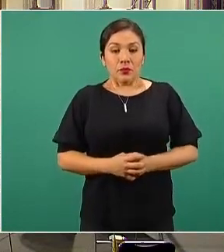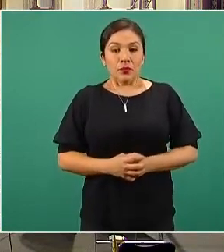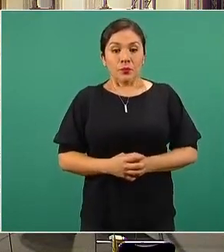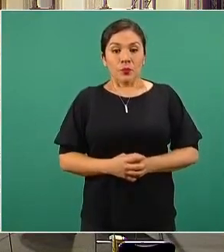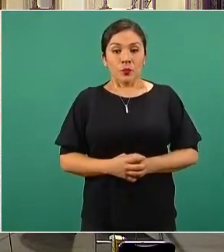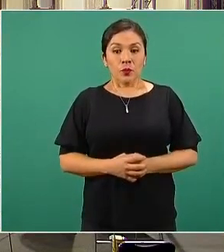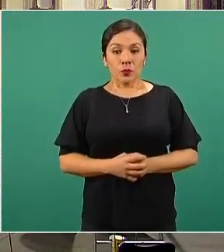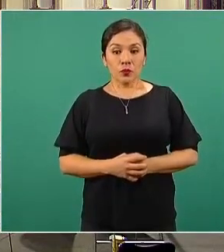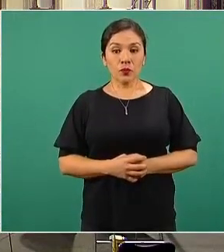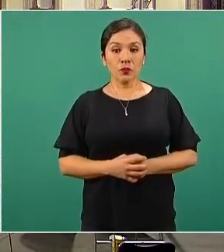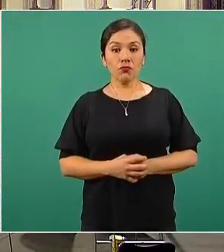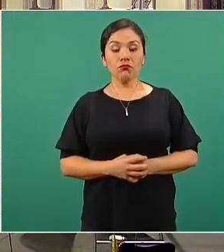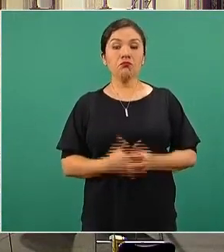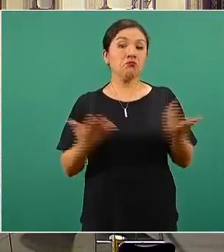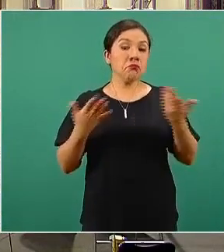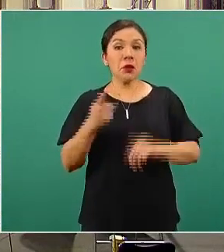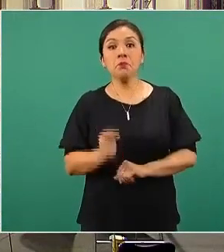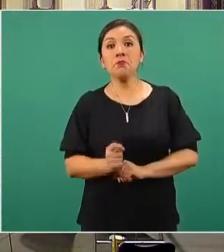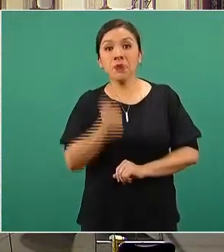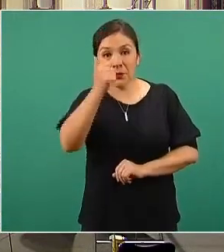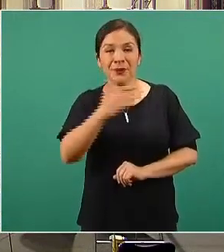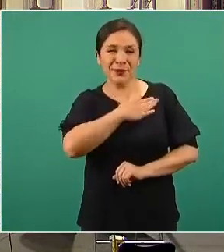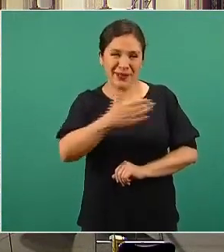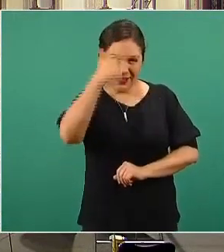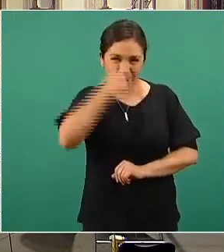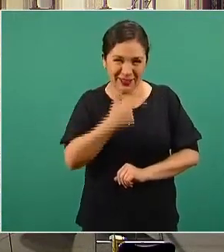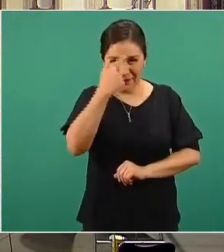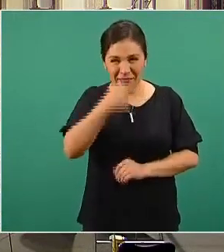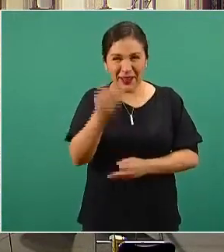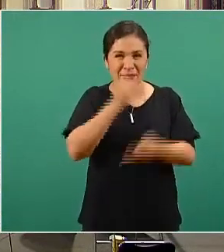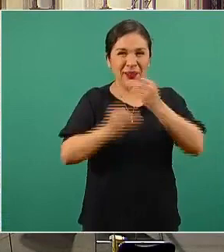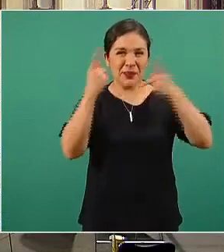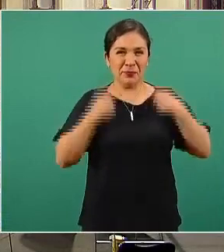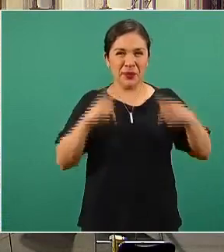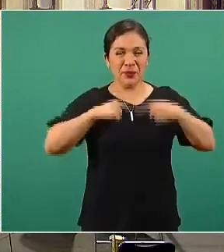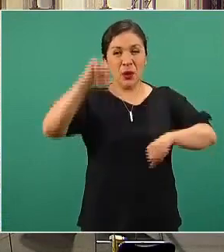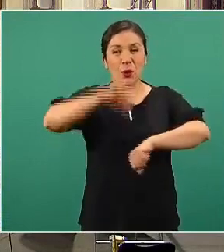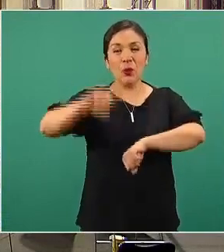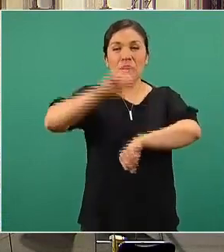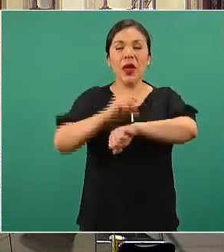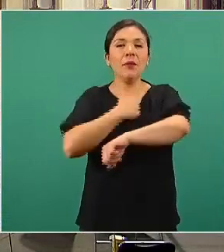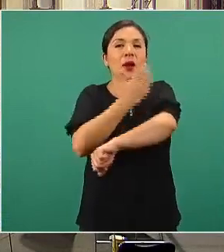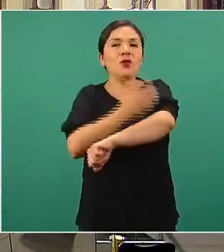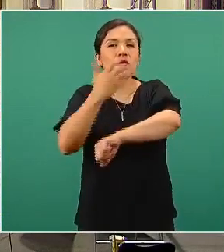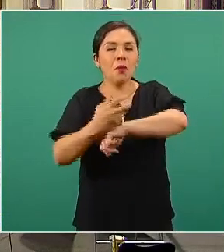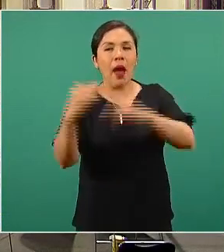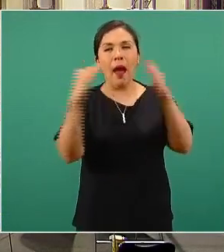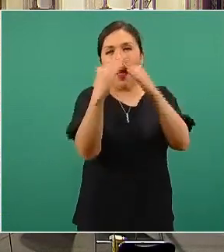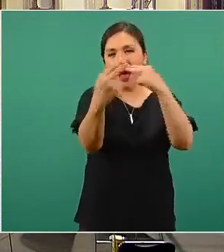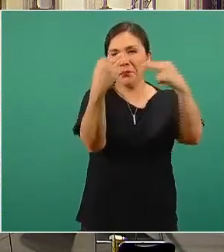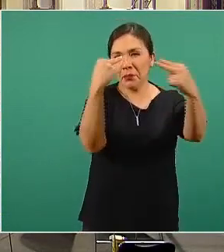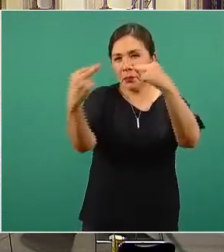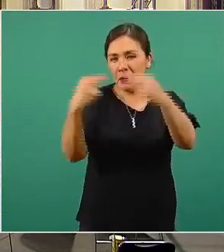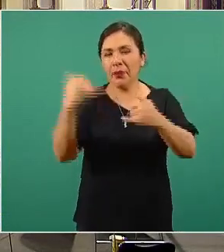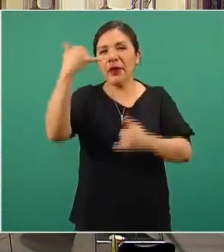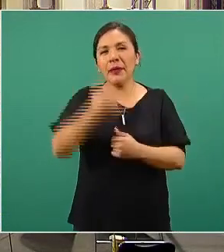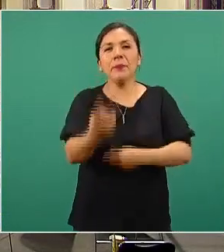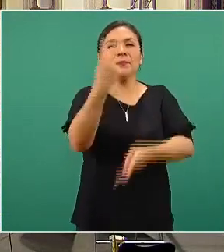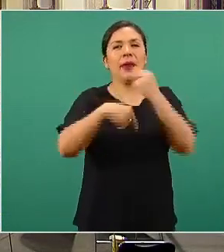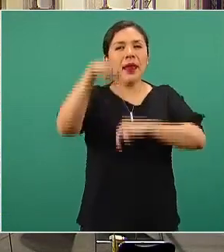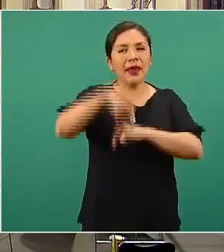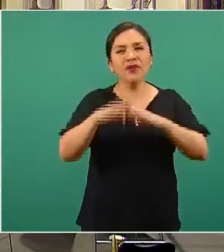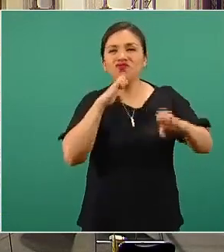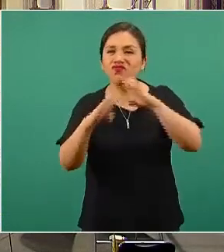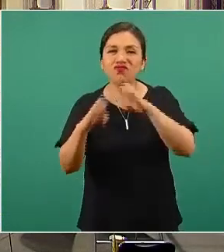Bueno, pues antes que nada, muy buenas noches a quienes nos acompañan desde casa y a los medios de comunicación que están aquí hoy con